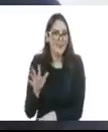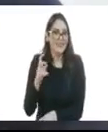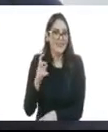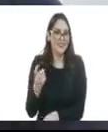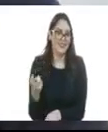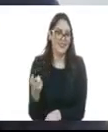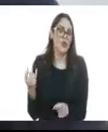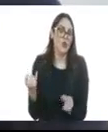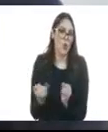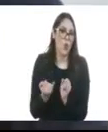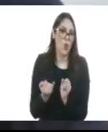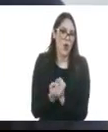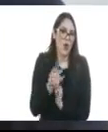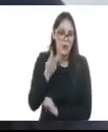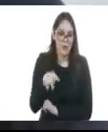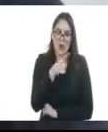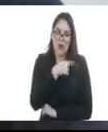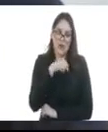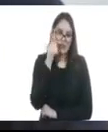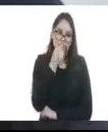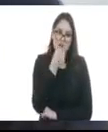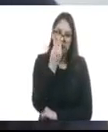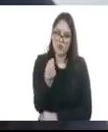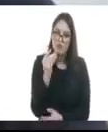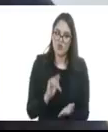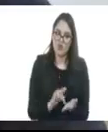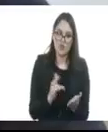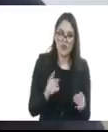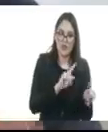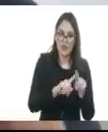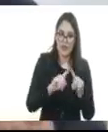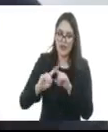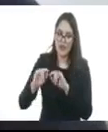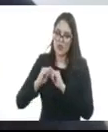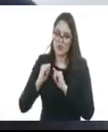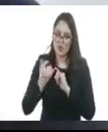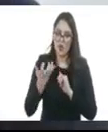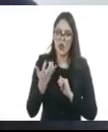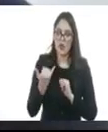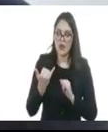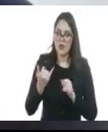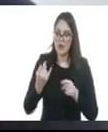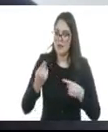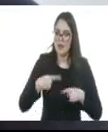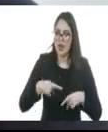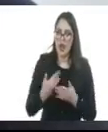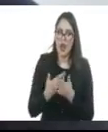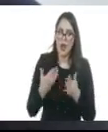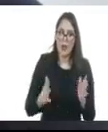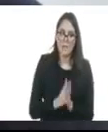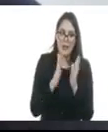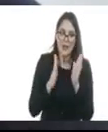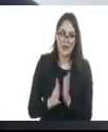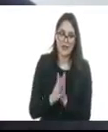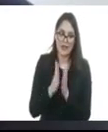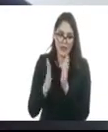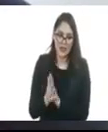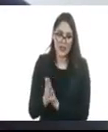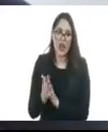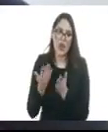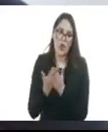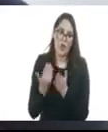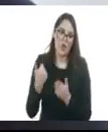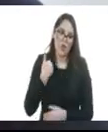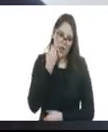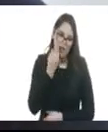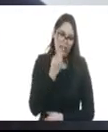Pues agradecemos a todas las instituciones, a todos los que participaron, y me lanzo a decir quiénes formamos este año parte